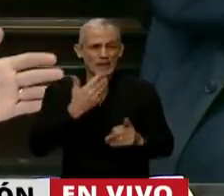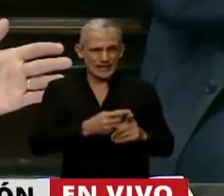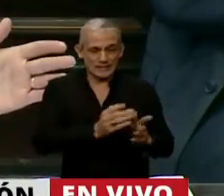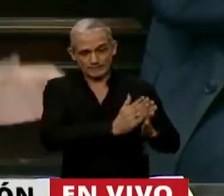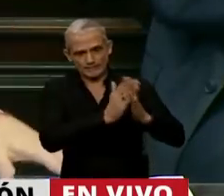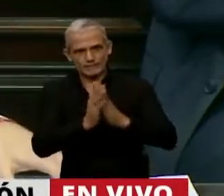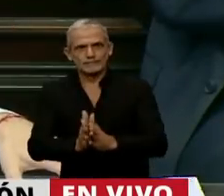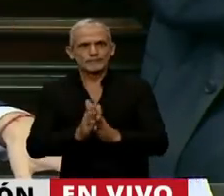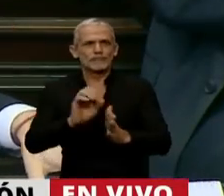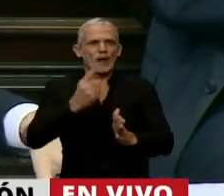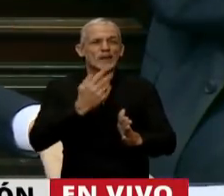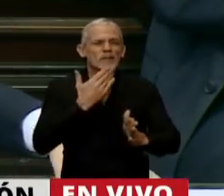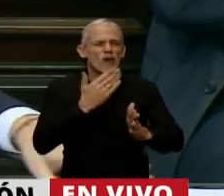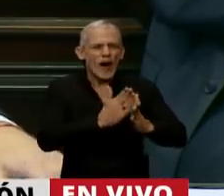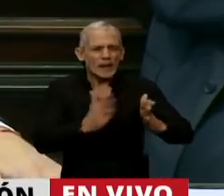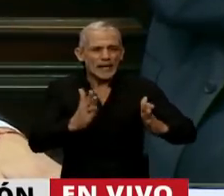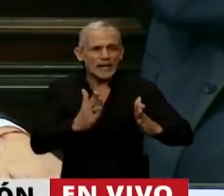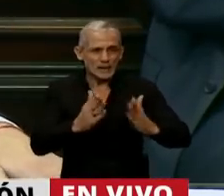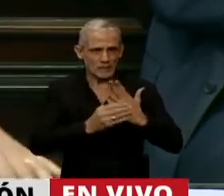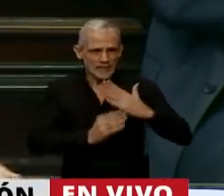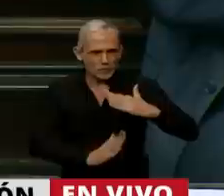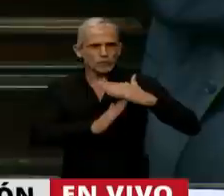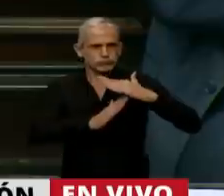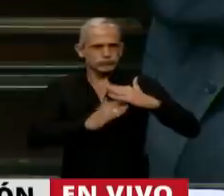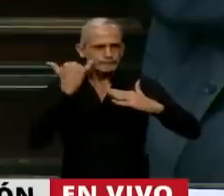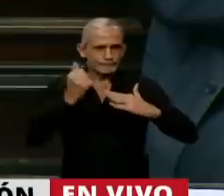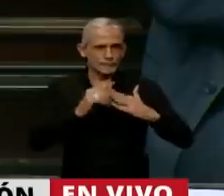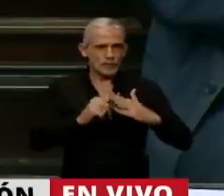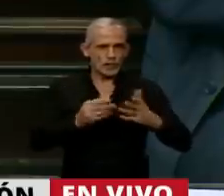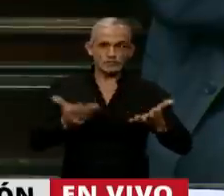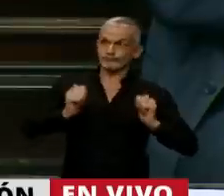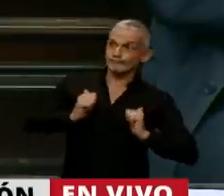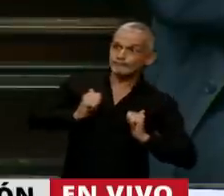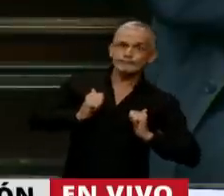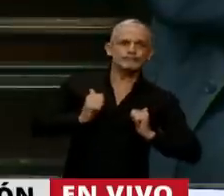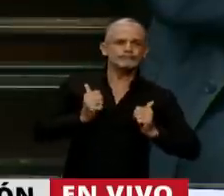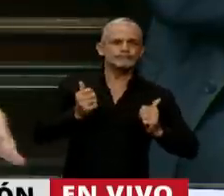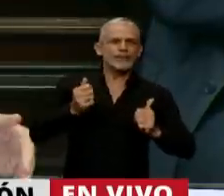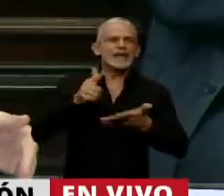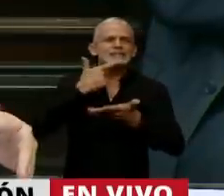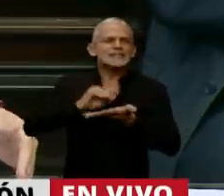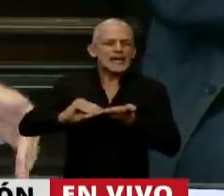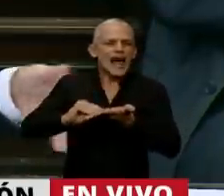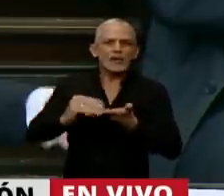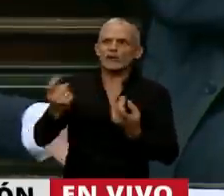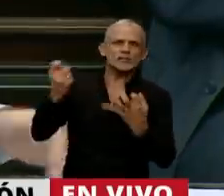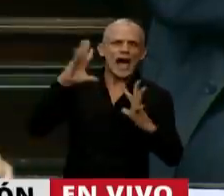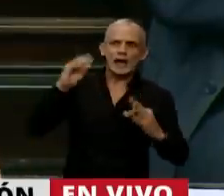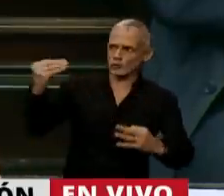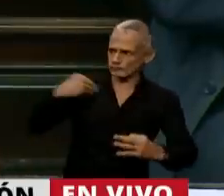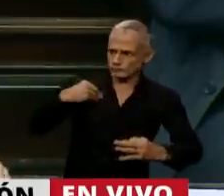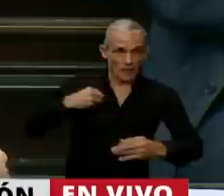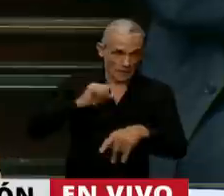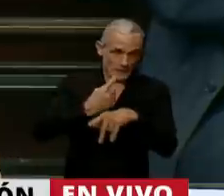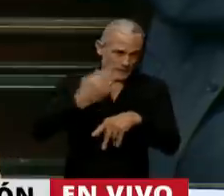Ya el 1 de abril la jefatura de gabinete se había puesto a disposición del Senado de la Nación porque primero teníamos que ir